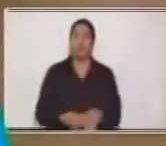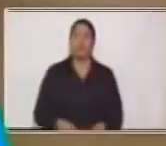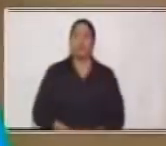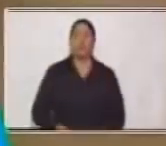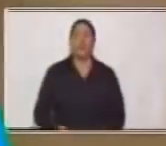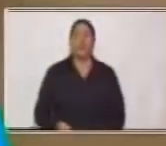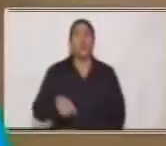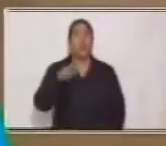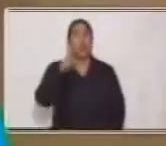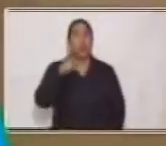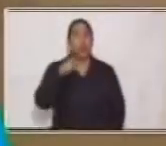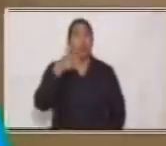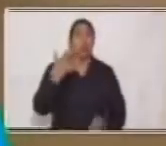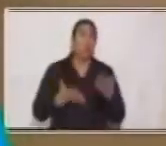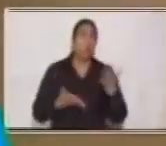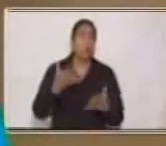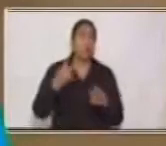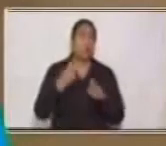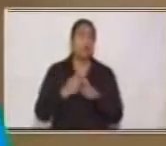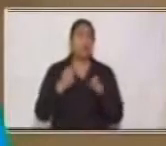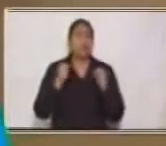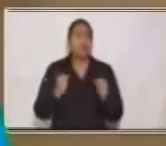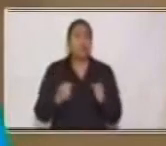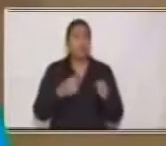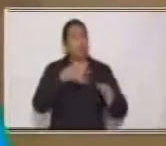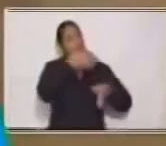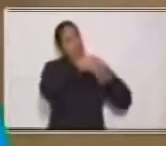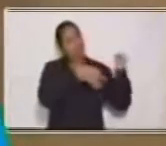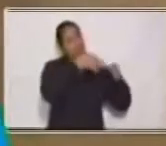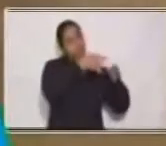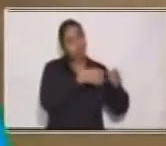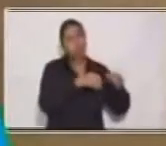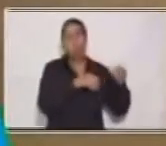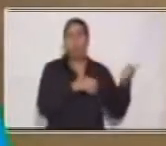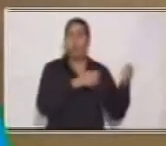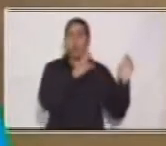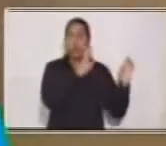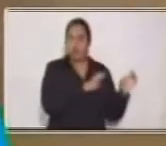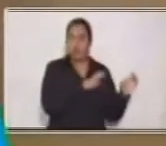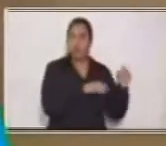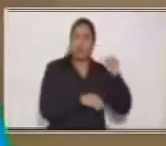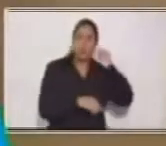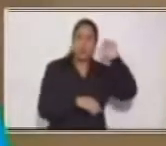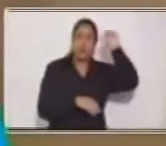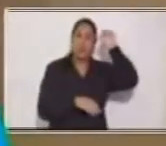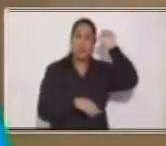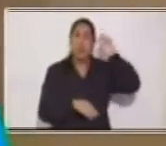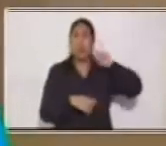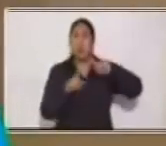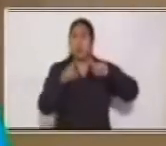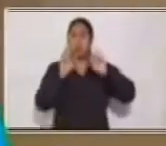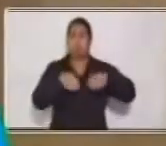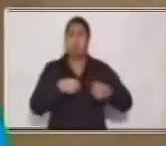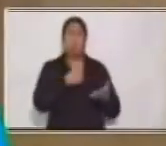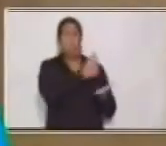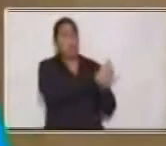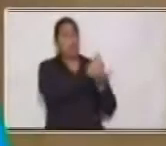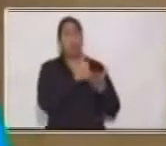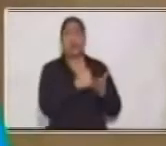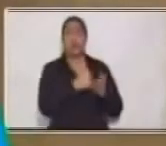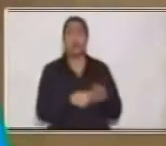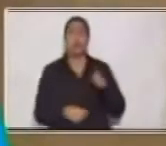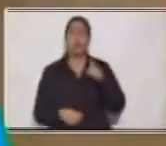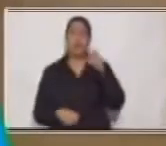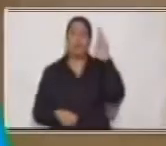alguna dificultad, comparte el conocimiento que hemos adquirido el día de hoy con algún adulto y puedes pedirle ayuda. Y